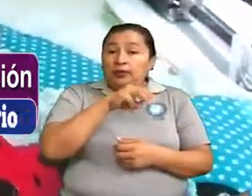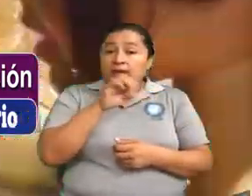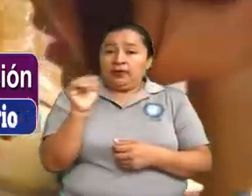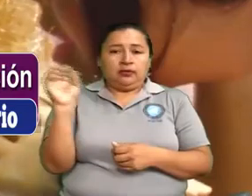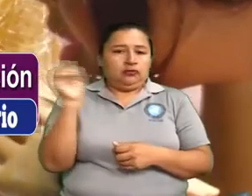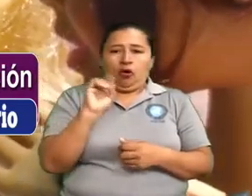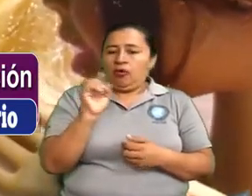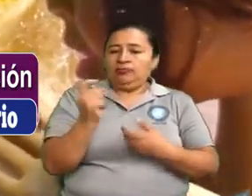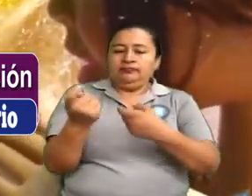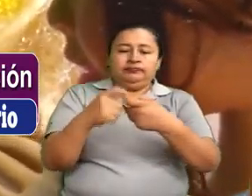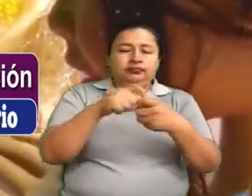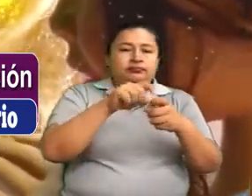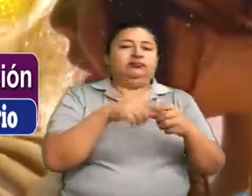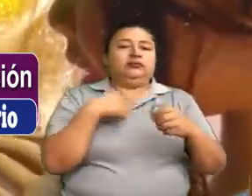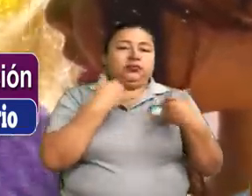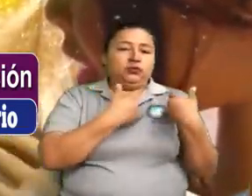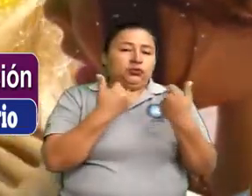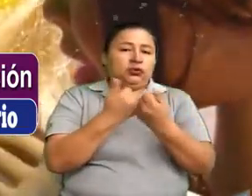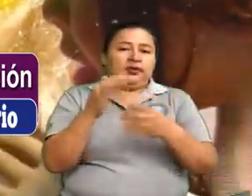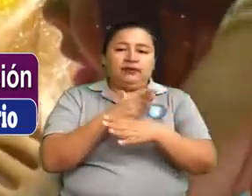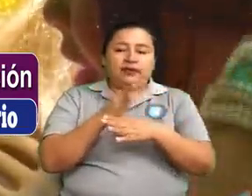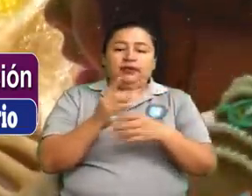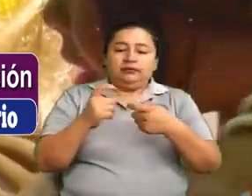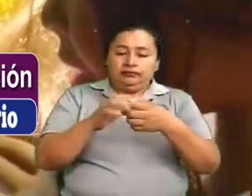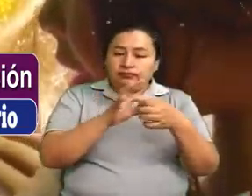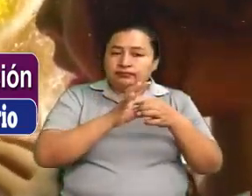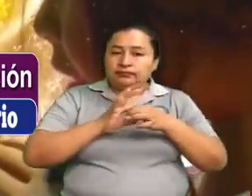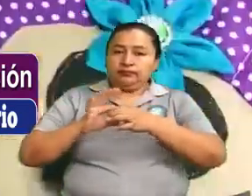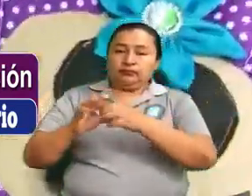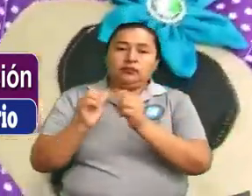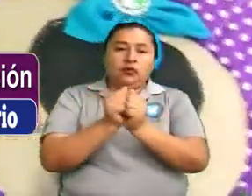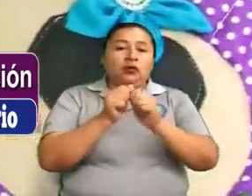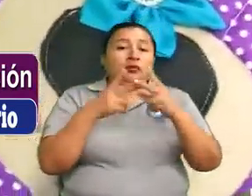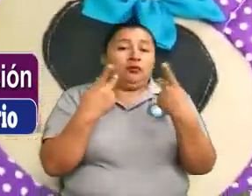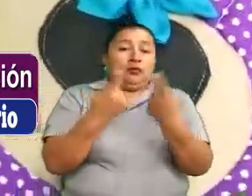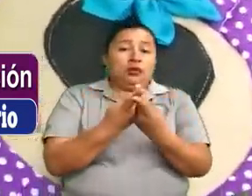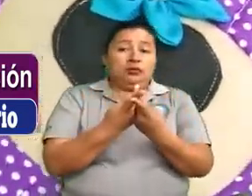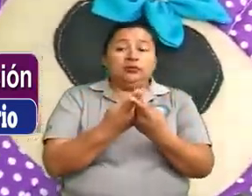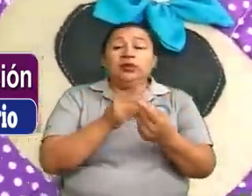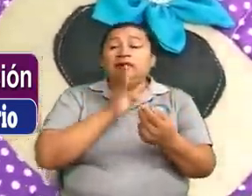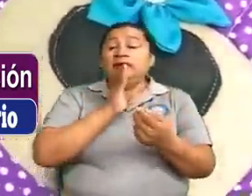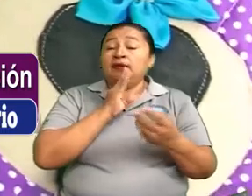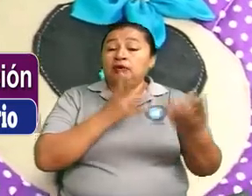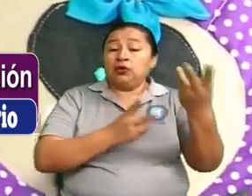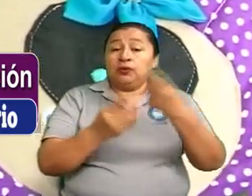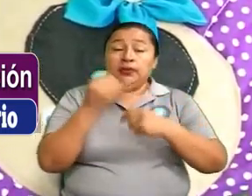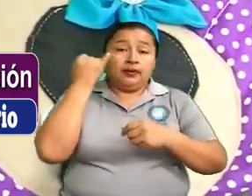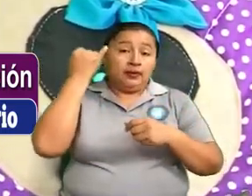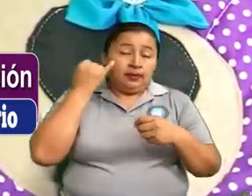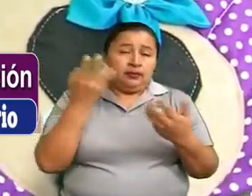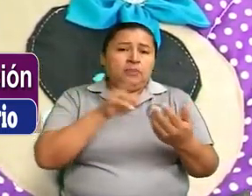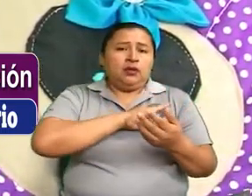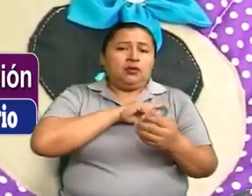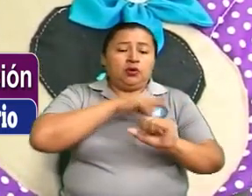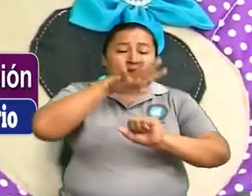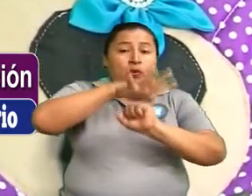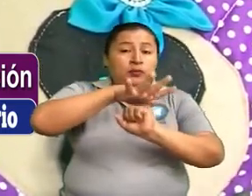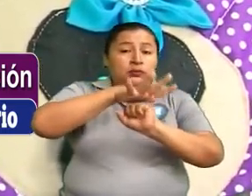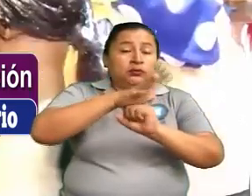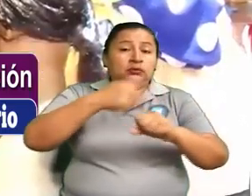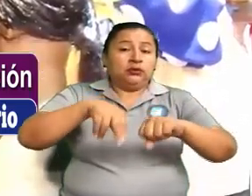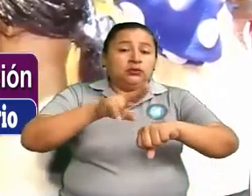instituciones actuando en coherencia en nuestro pueblo, con nuestro pueblo. Entonces, hablando de economía creativa, hay una comisión